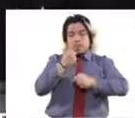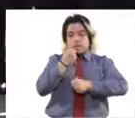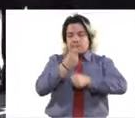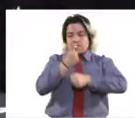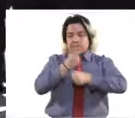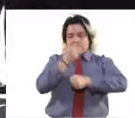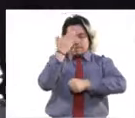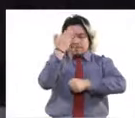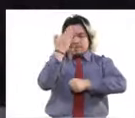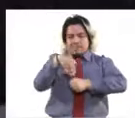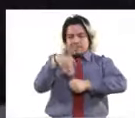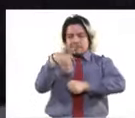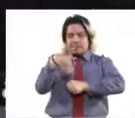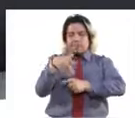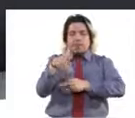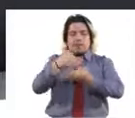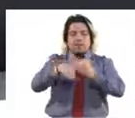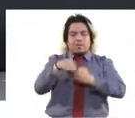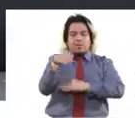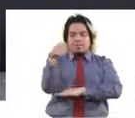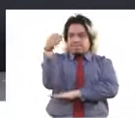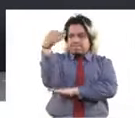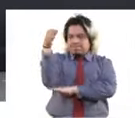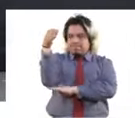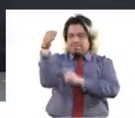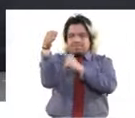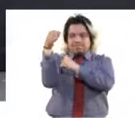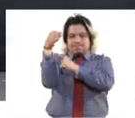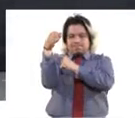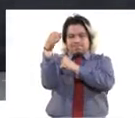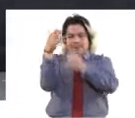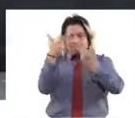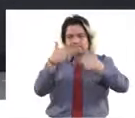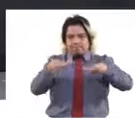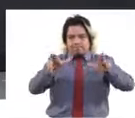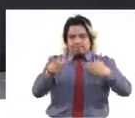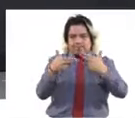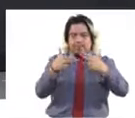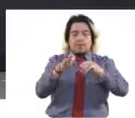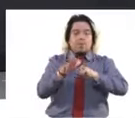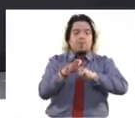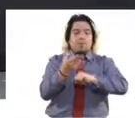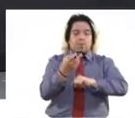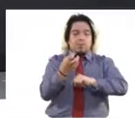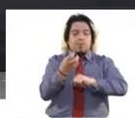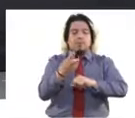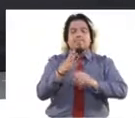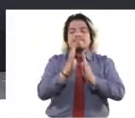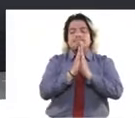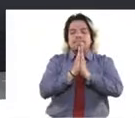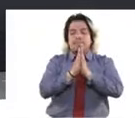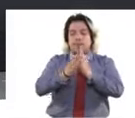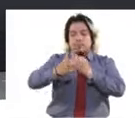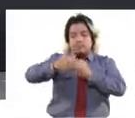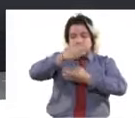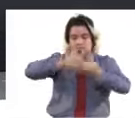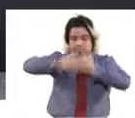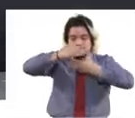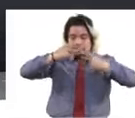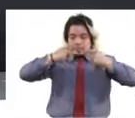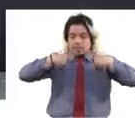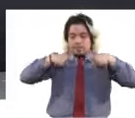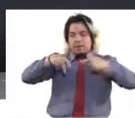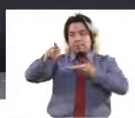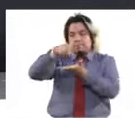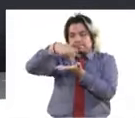que corresponden a nuestros símbolos patrios, por lo que pedimos a todas y todos los presentes sean tan amables de ponerse